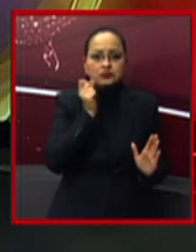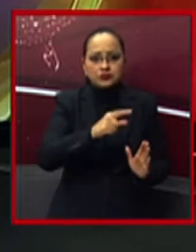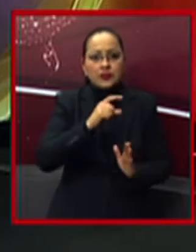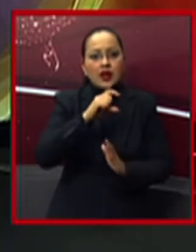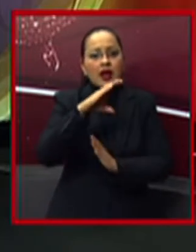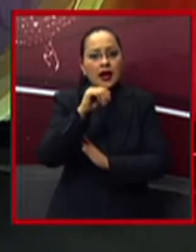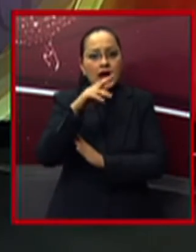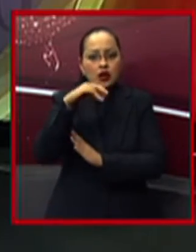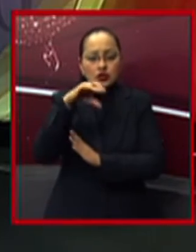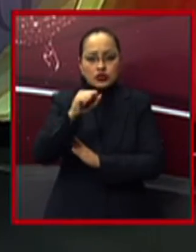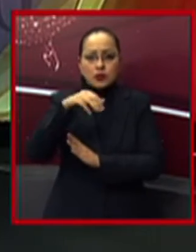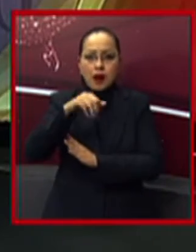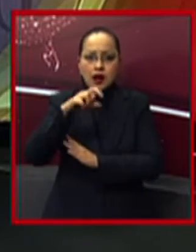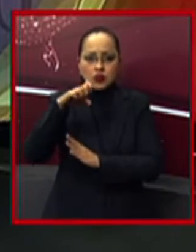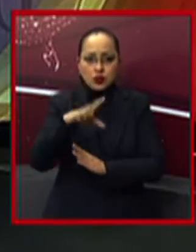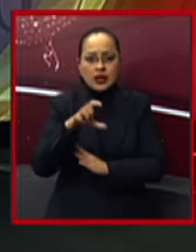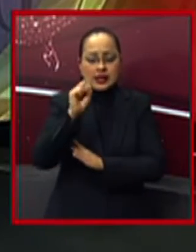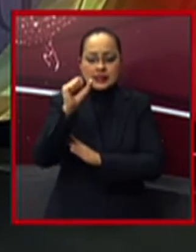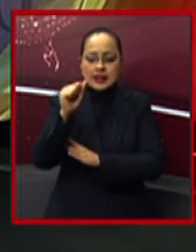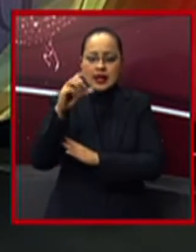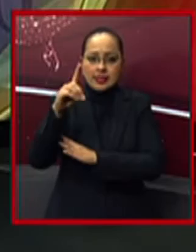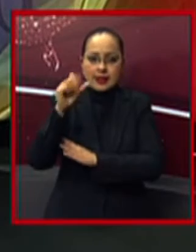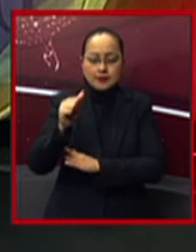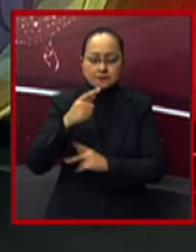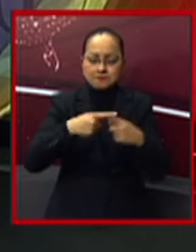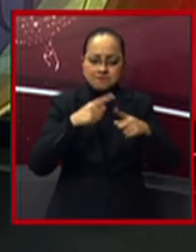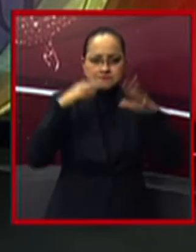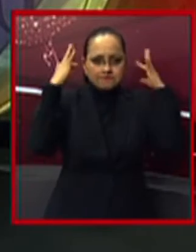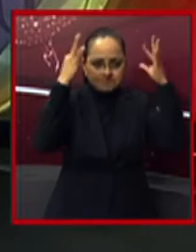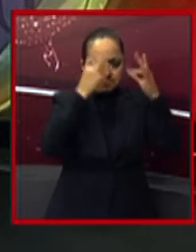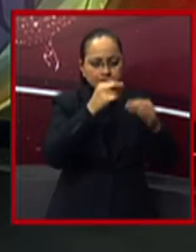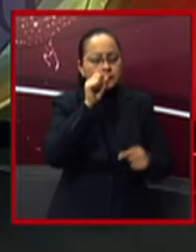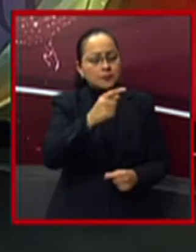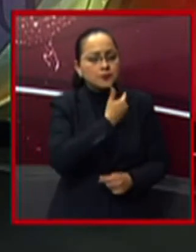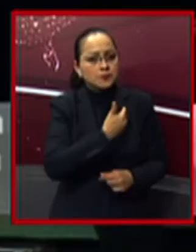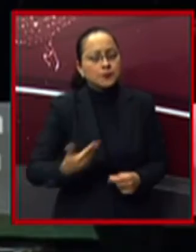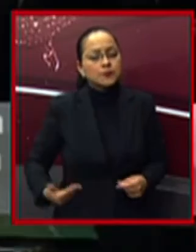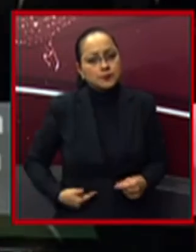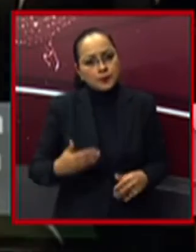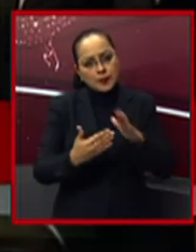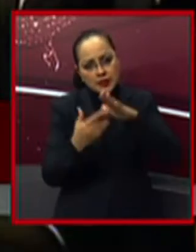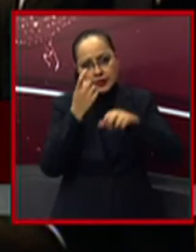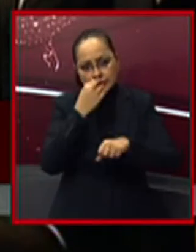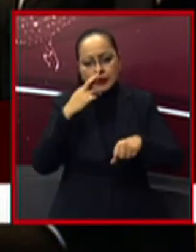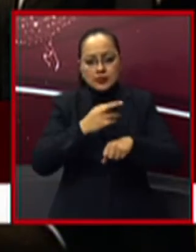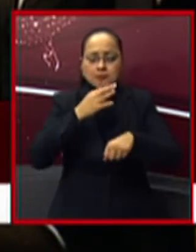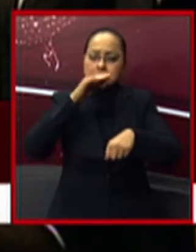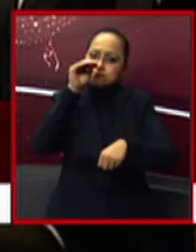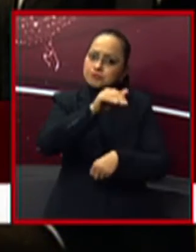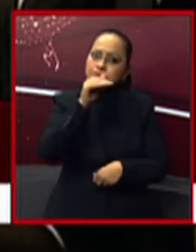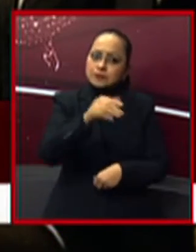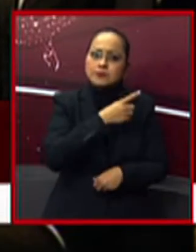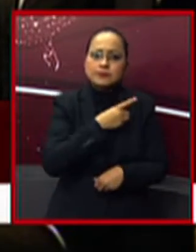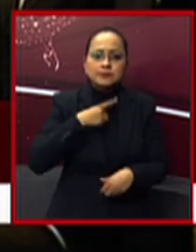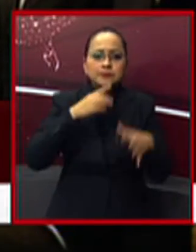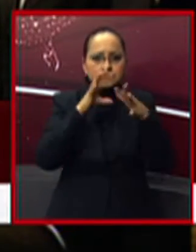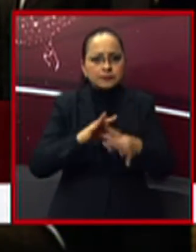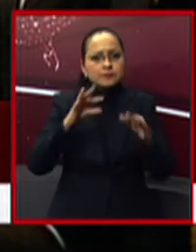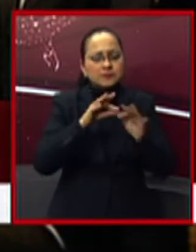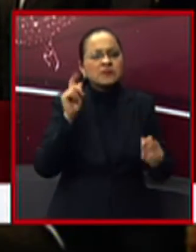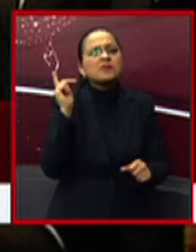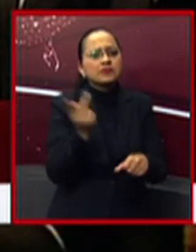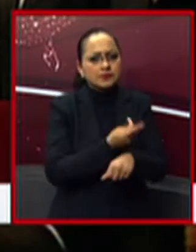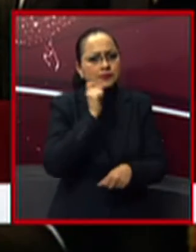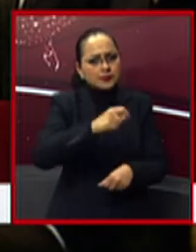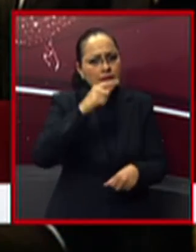Carlos Manuel Sada Solana, y a diversos cónsules, el presidente de la mesa directiva le solicitó comunicar los aspectos positivos de la presencia de